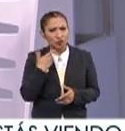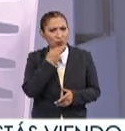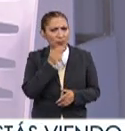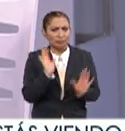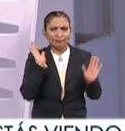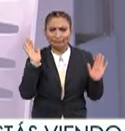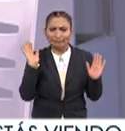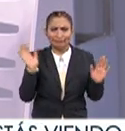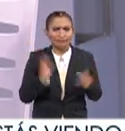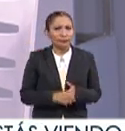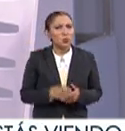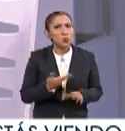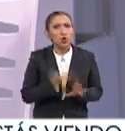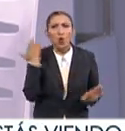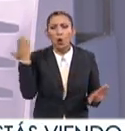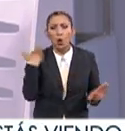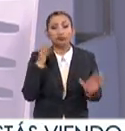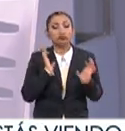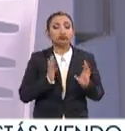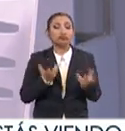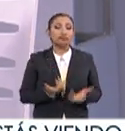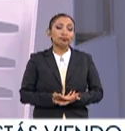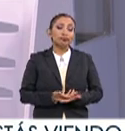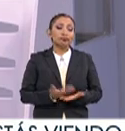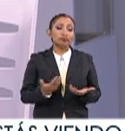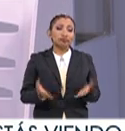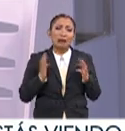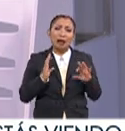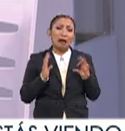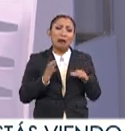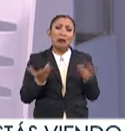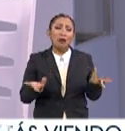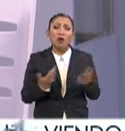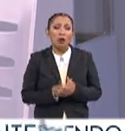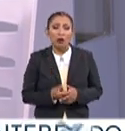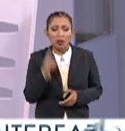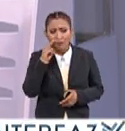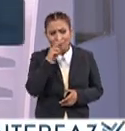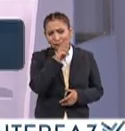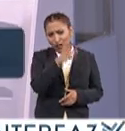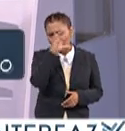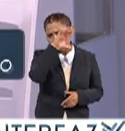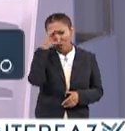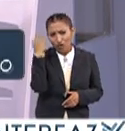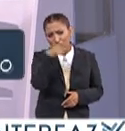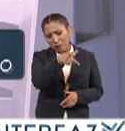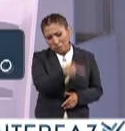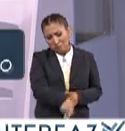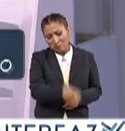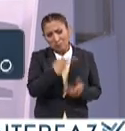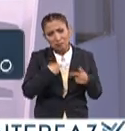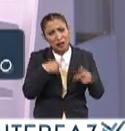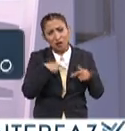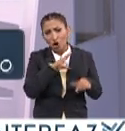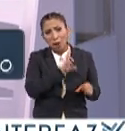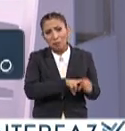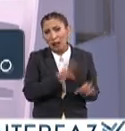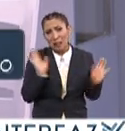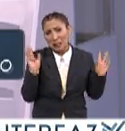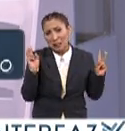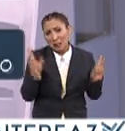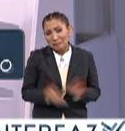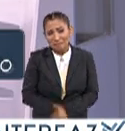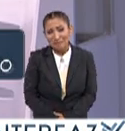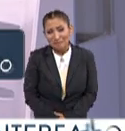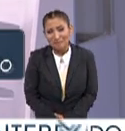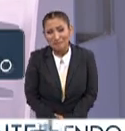tipo sensacional, muy relajado, lo han visto en las fotos, es una gente Sí. normal.